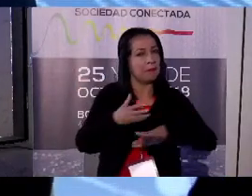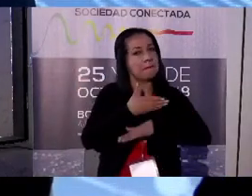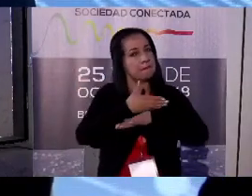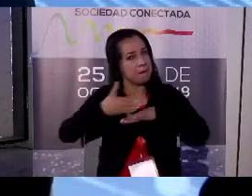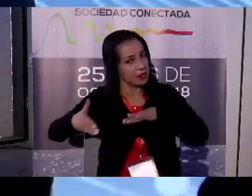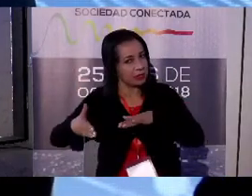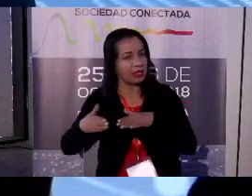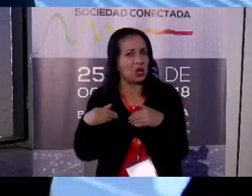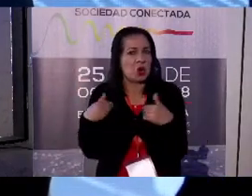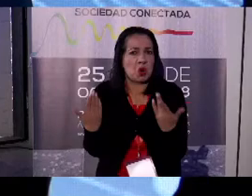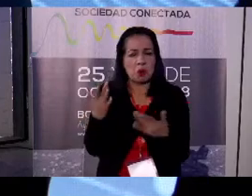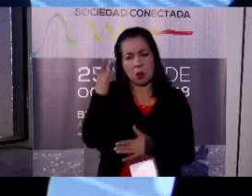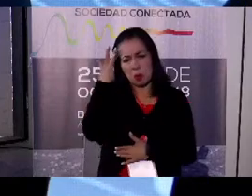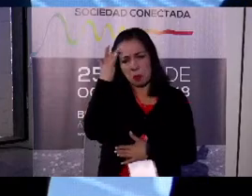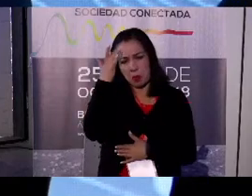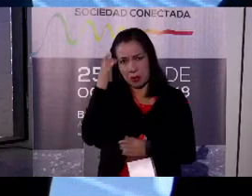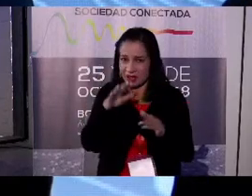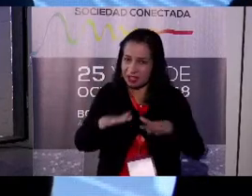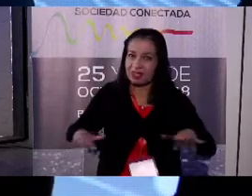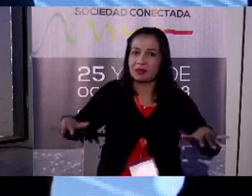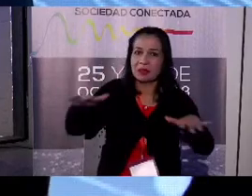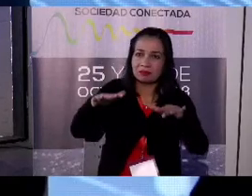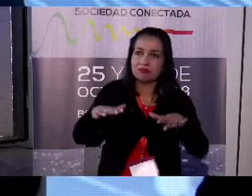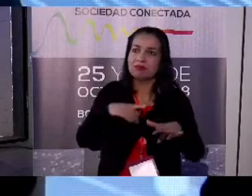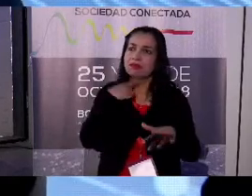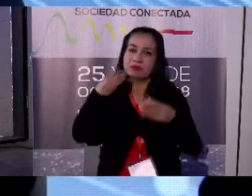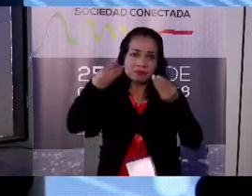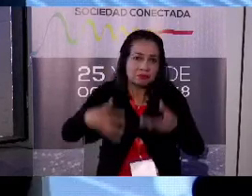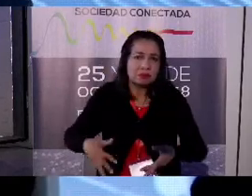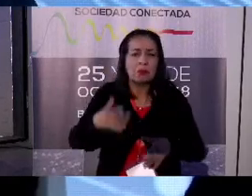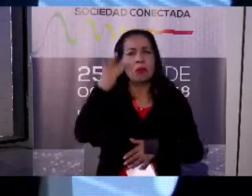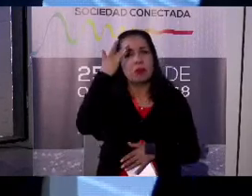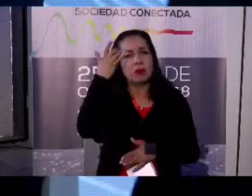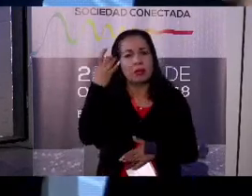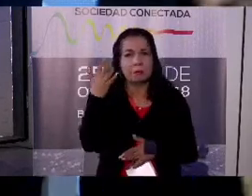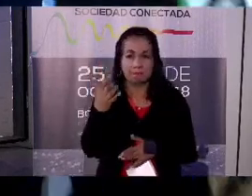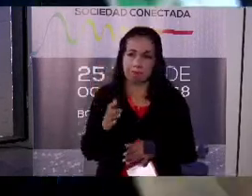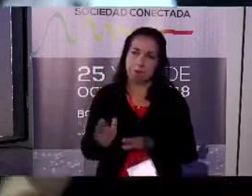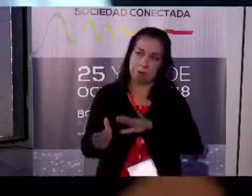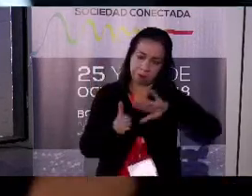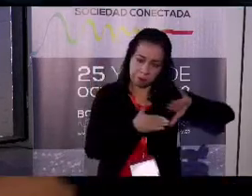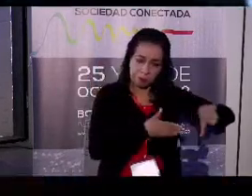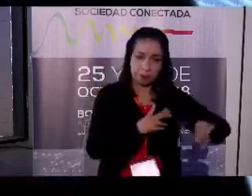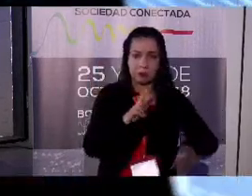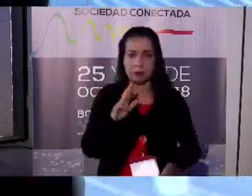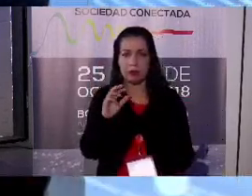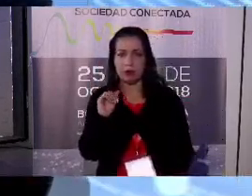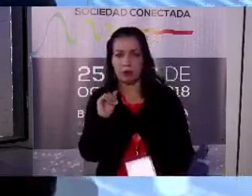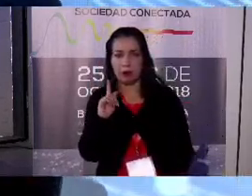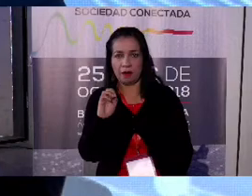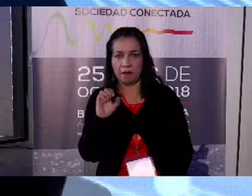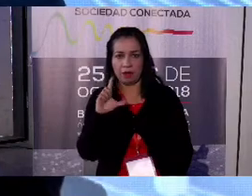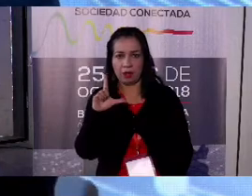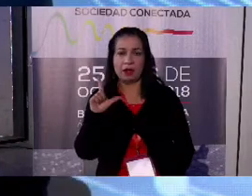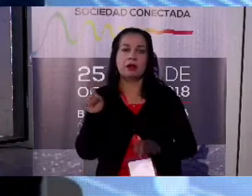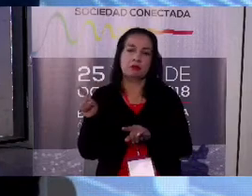eh Por qué nos está sucediendo esto eh Rafael por favor